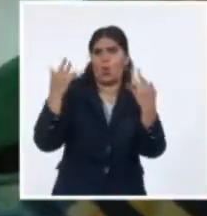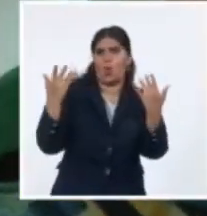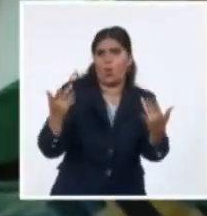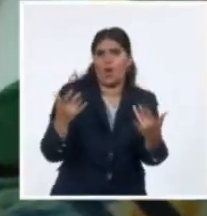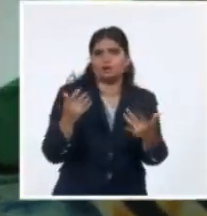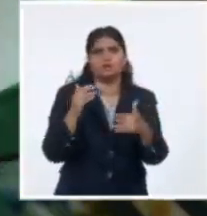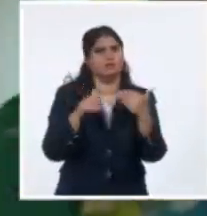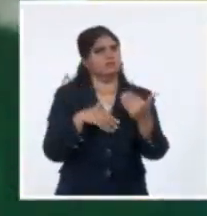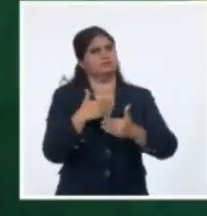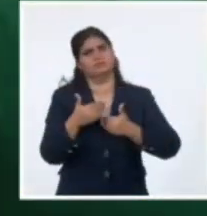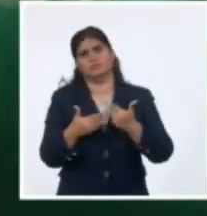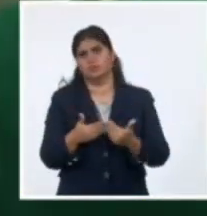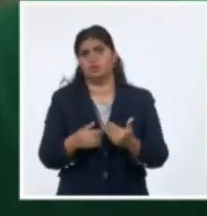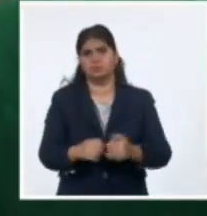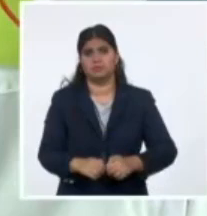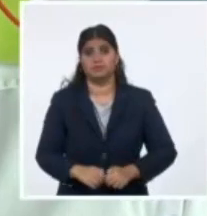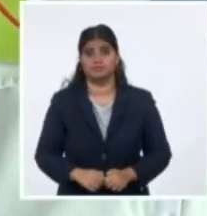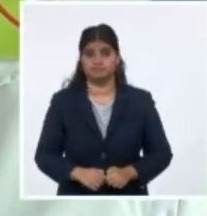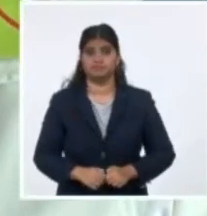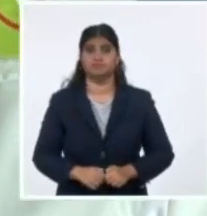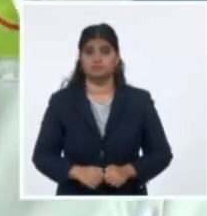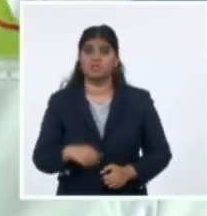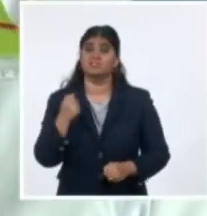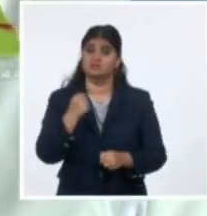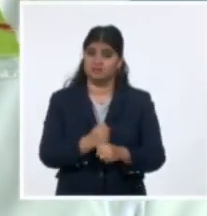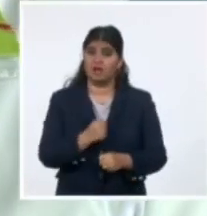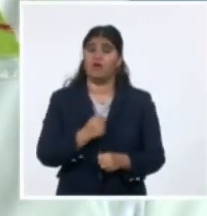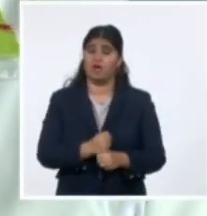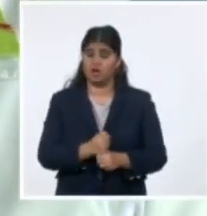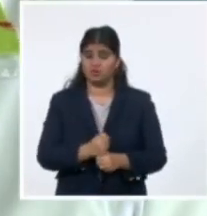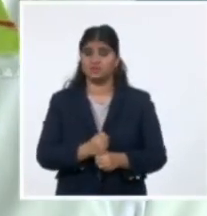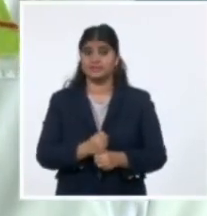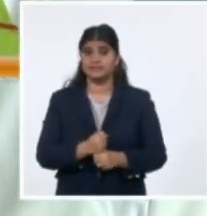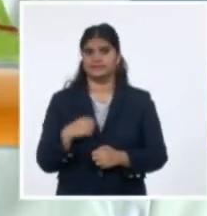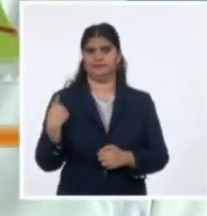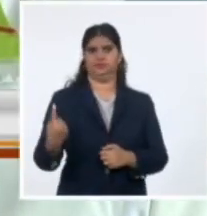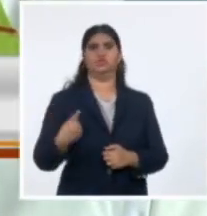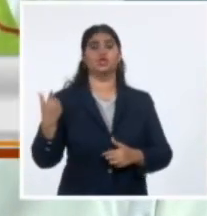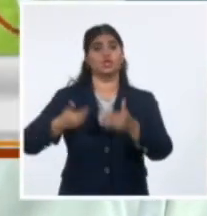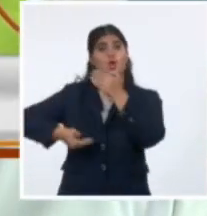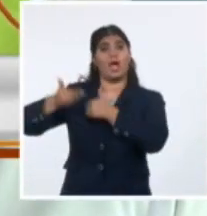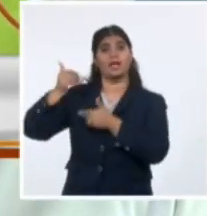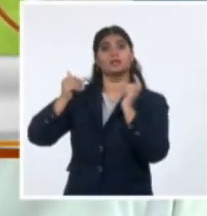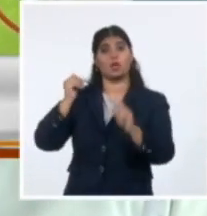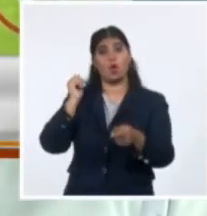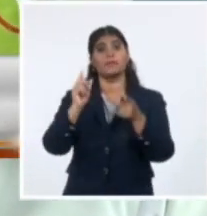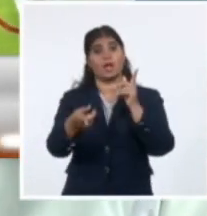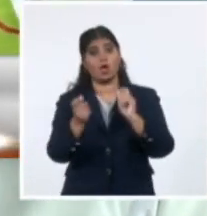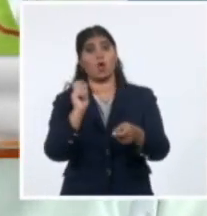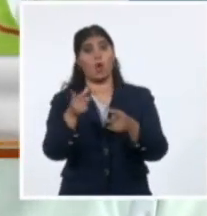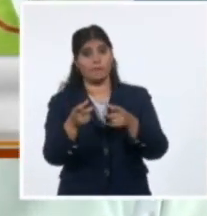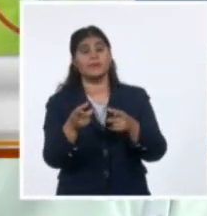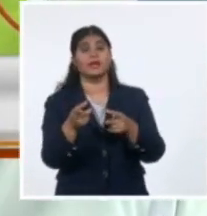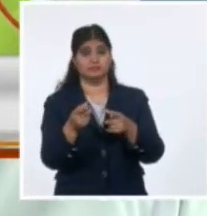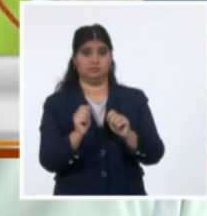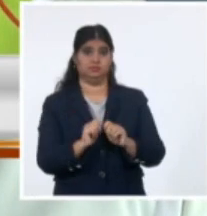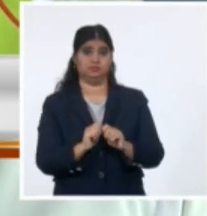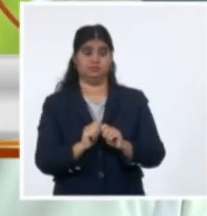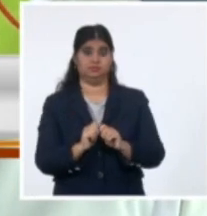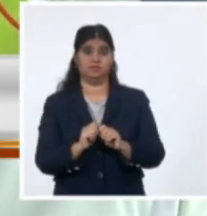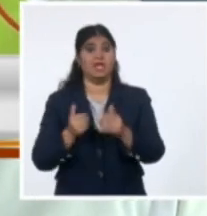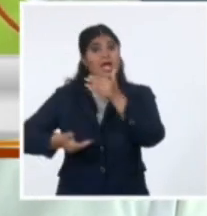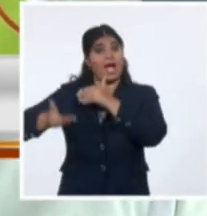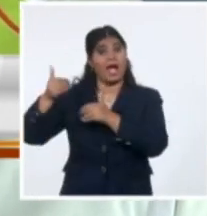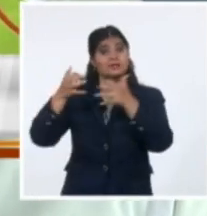las carencias. Nosotros tenemos equipos médicos que compramos en un momento determinado, pero estas compañías han sido compradas por Estados Unidos y por tanto